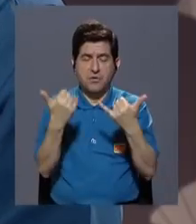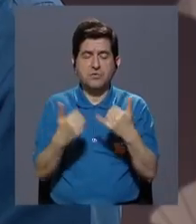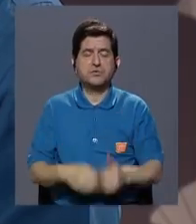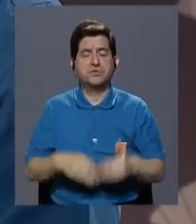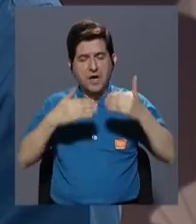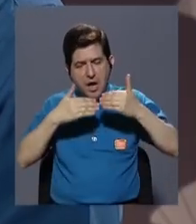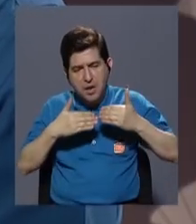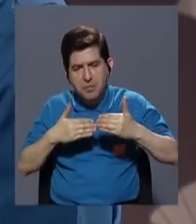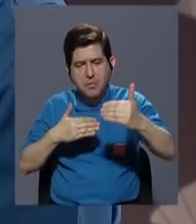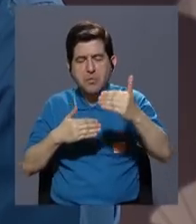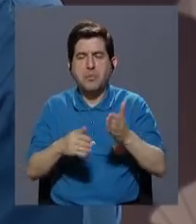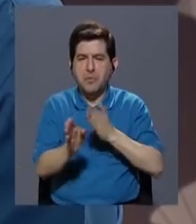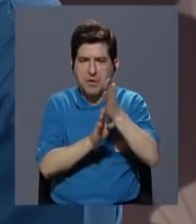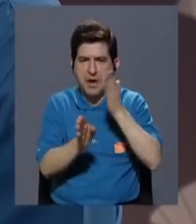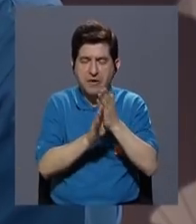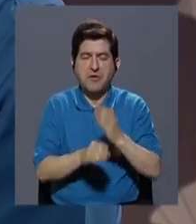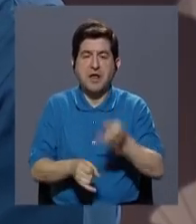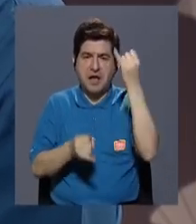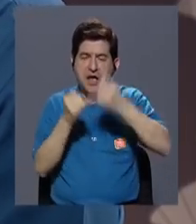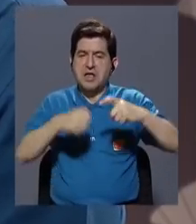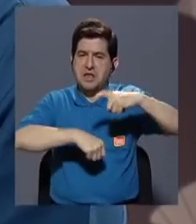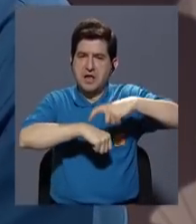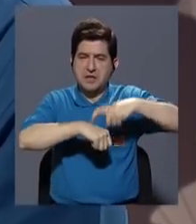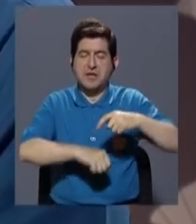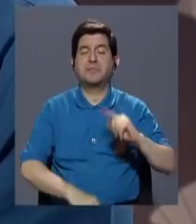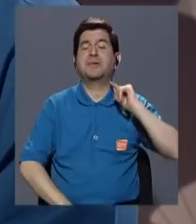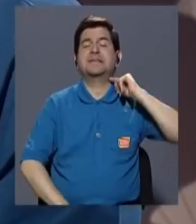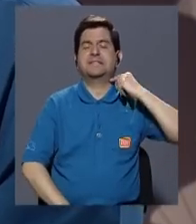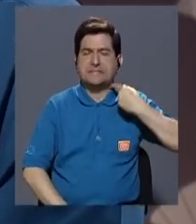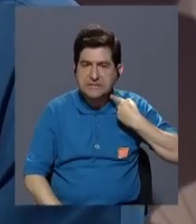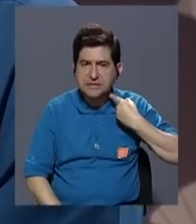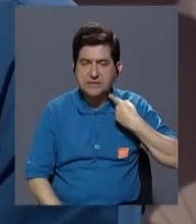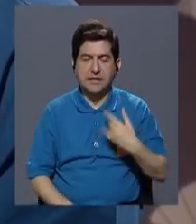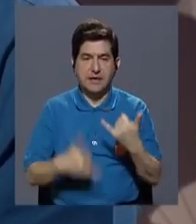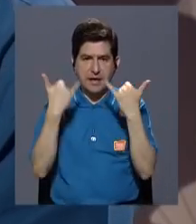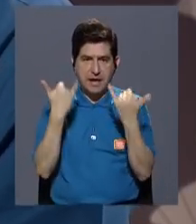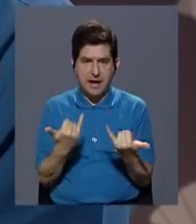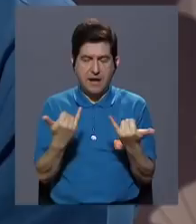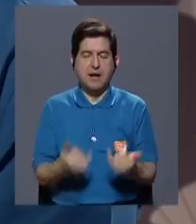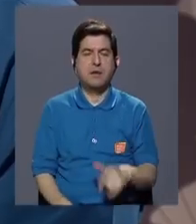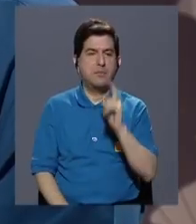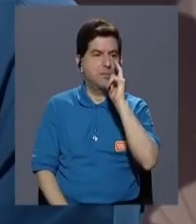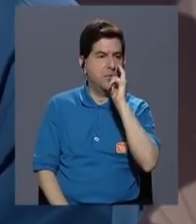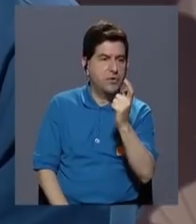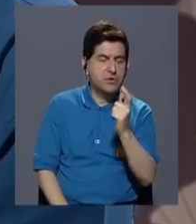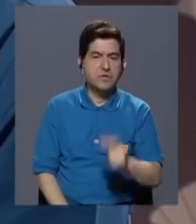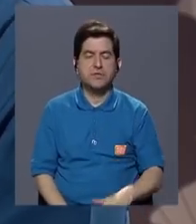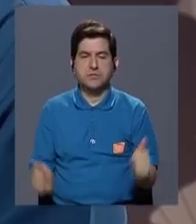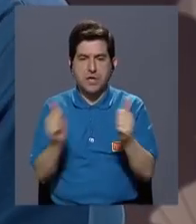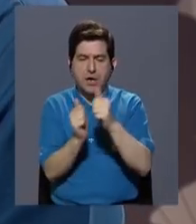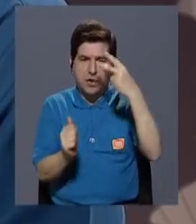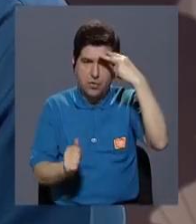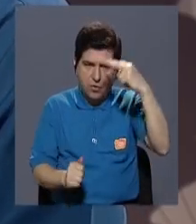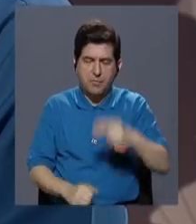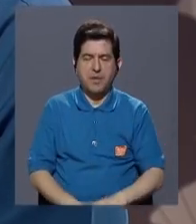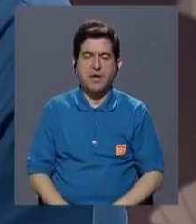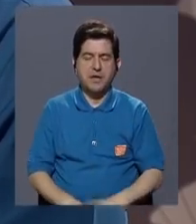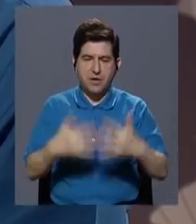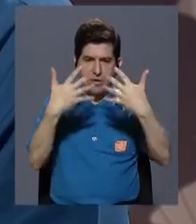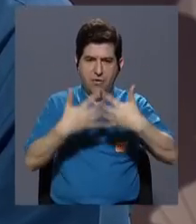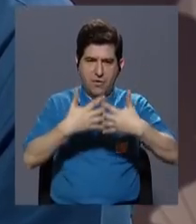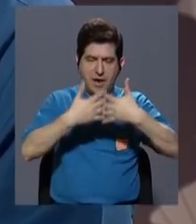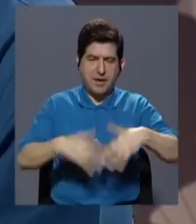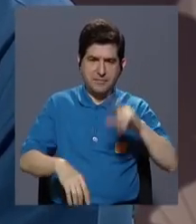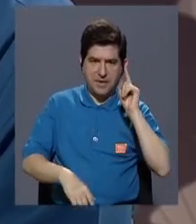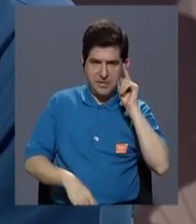la etapa final y es costoso aquí por dicha pudimos hacerlo con mexico con nuestra productora mexicana omar